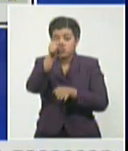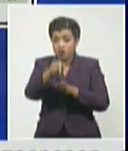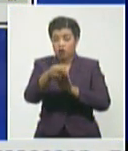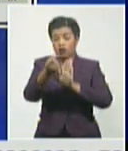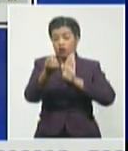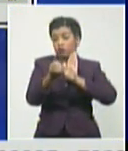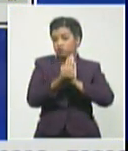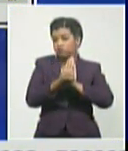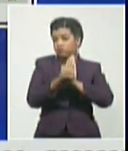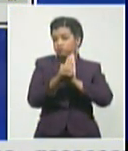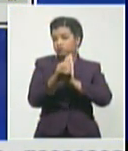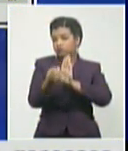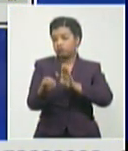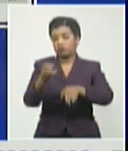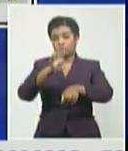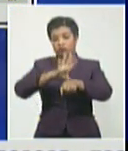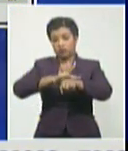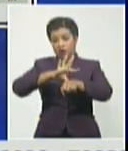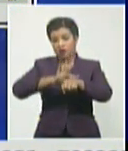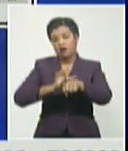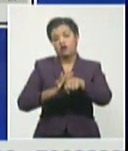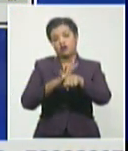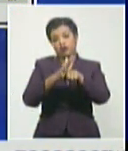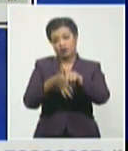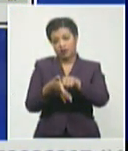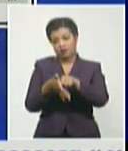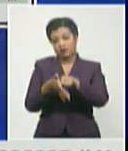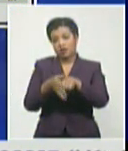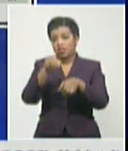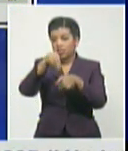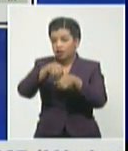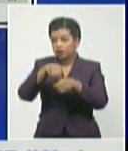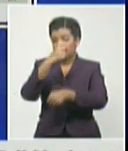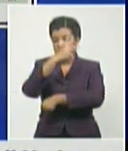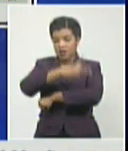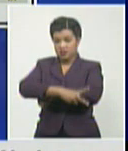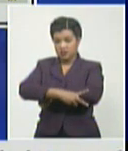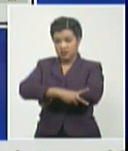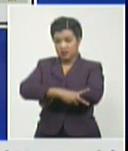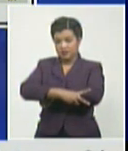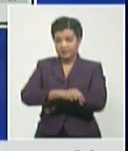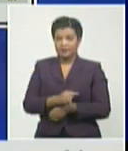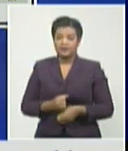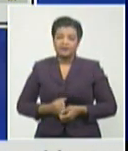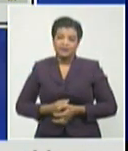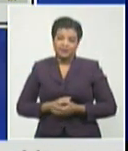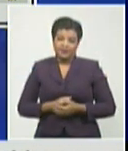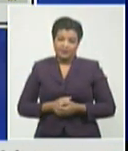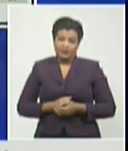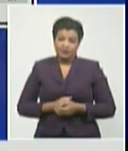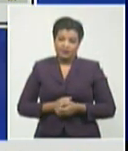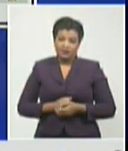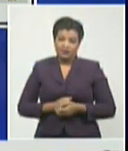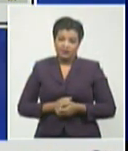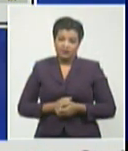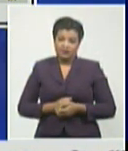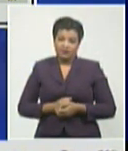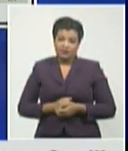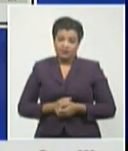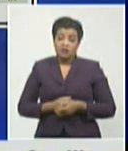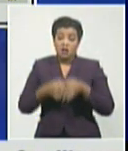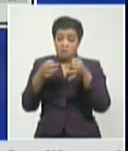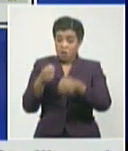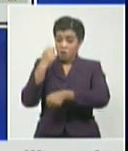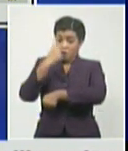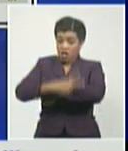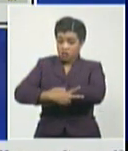adquirido la enfermedad y queremos de dejé disminuyendo todos